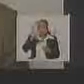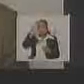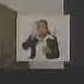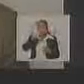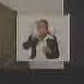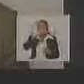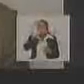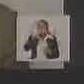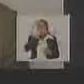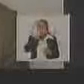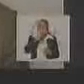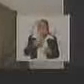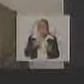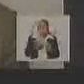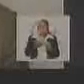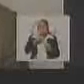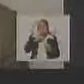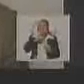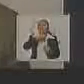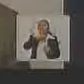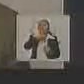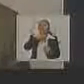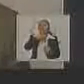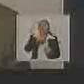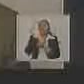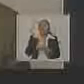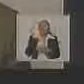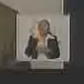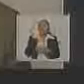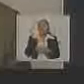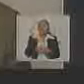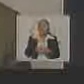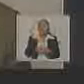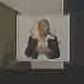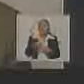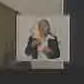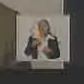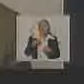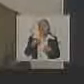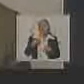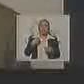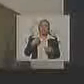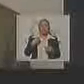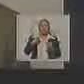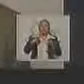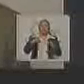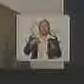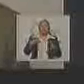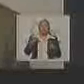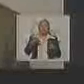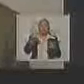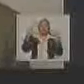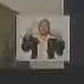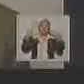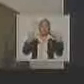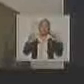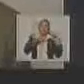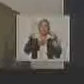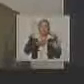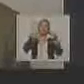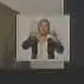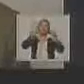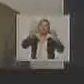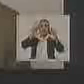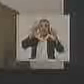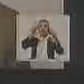Pero también a los adultos mayores, a los abuelitos y a las abuelitas, los convertiremos en maestros para la alfabetización de